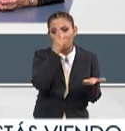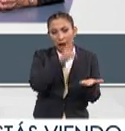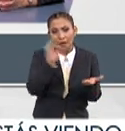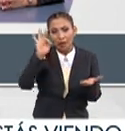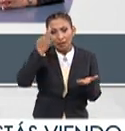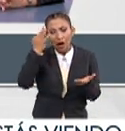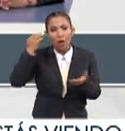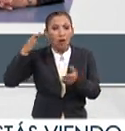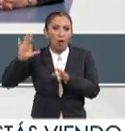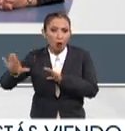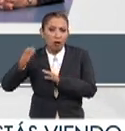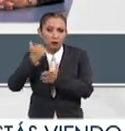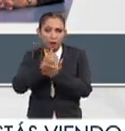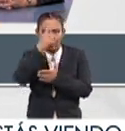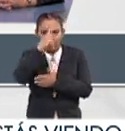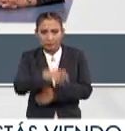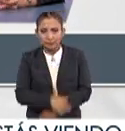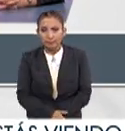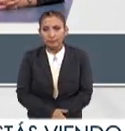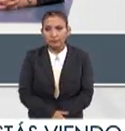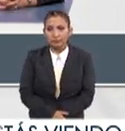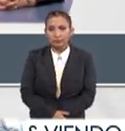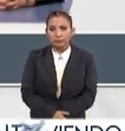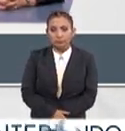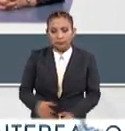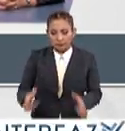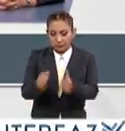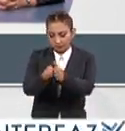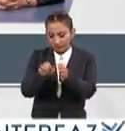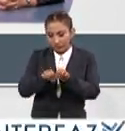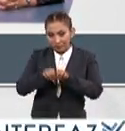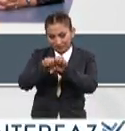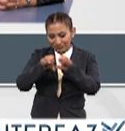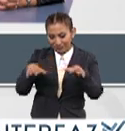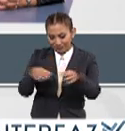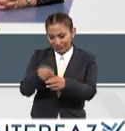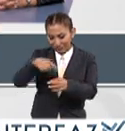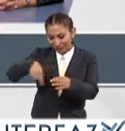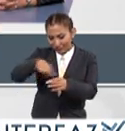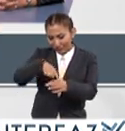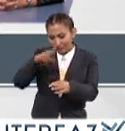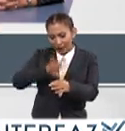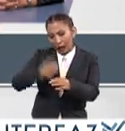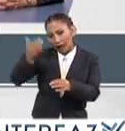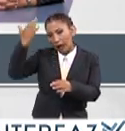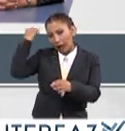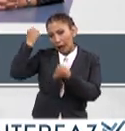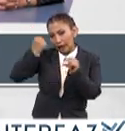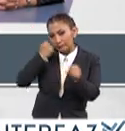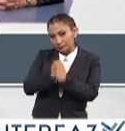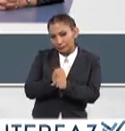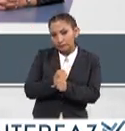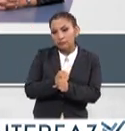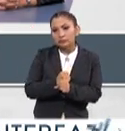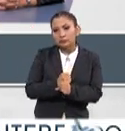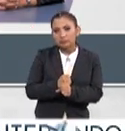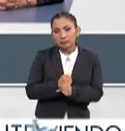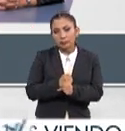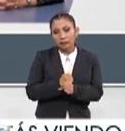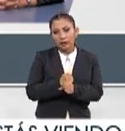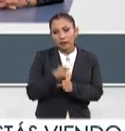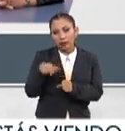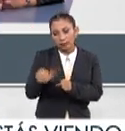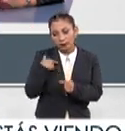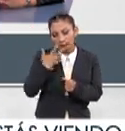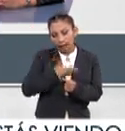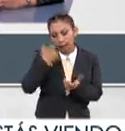nivel federal como a nivel de la Ciudad de México. Claro, es un equipo de trabajo que ya tiene sus años.